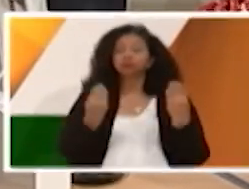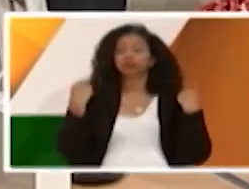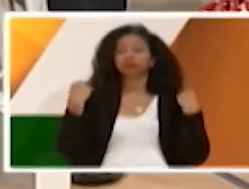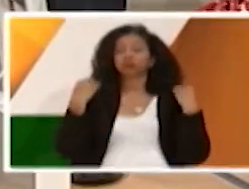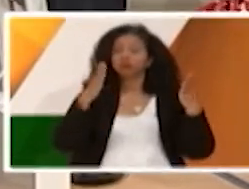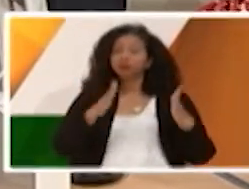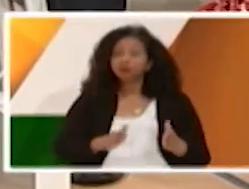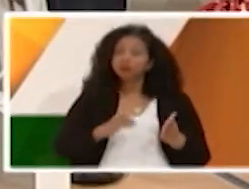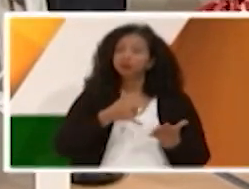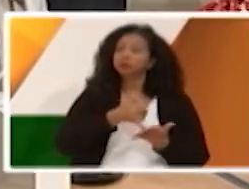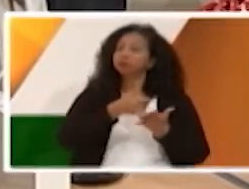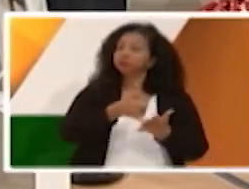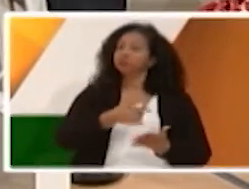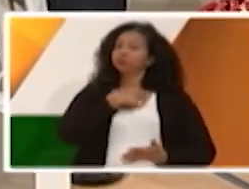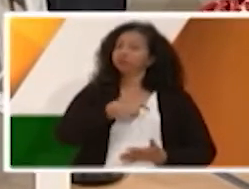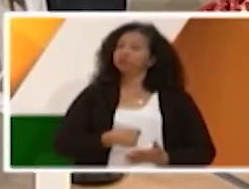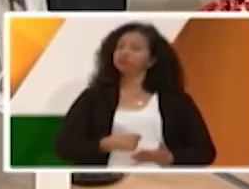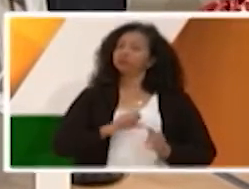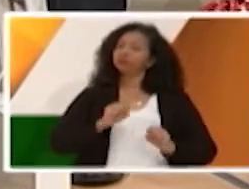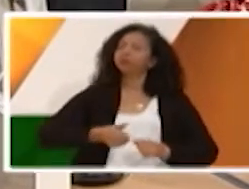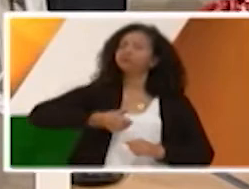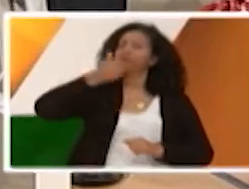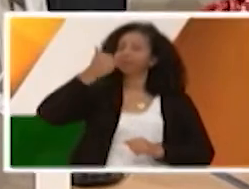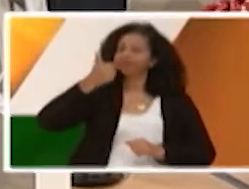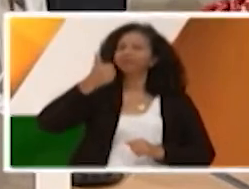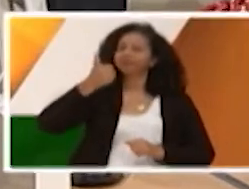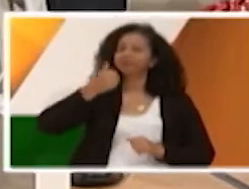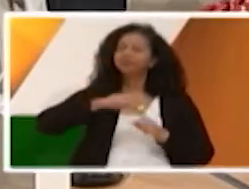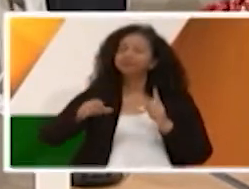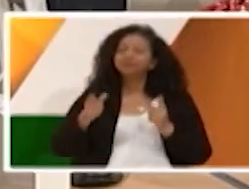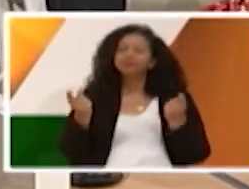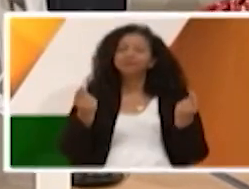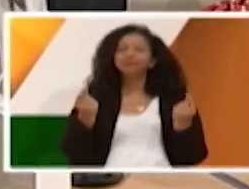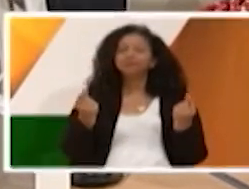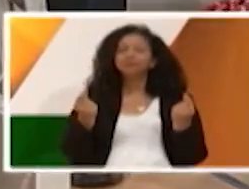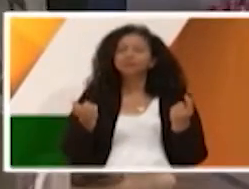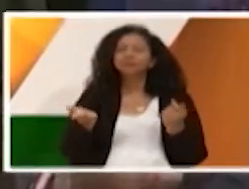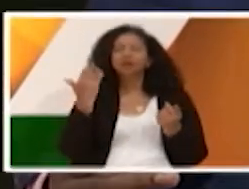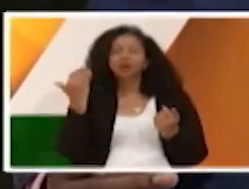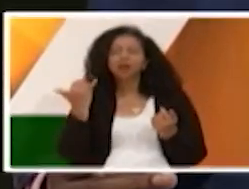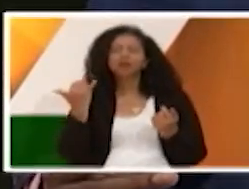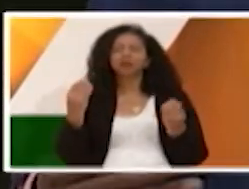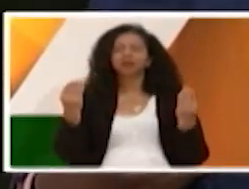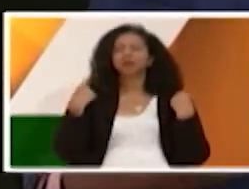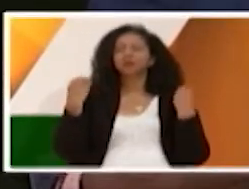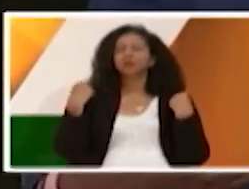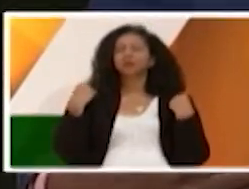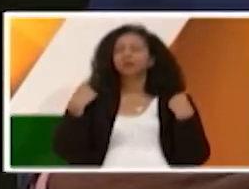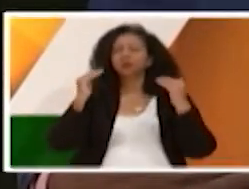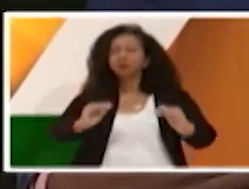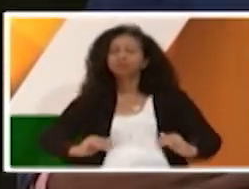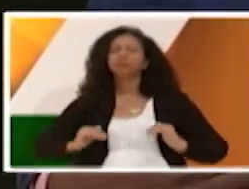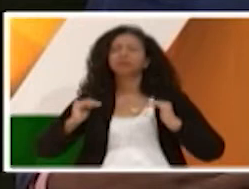sean superatletas. Pero la herramienta deporte ya se le fue de la mano al deporte de alto rendimiento. Y se lo dice alguien que vivió